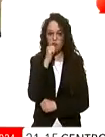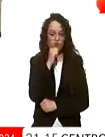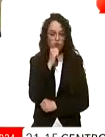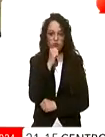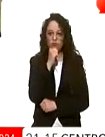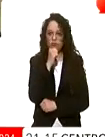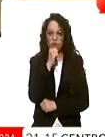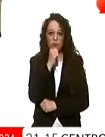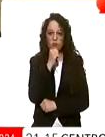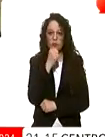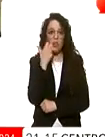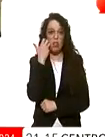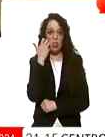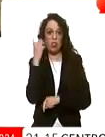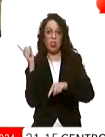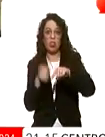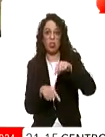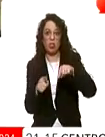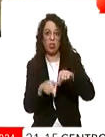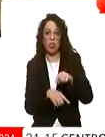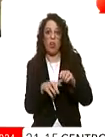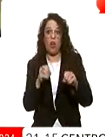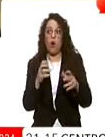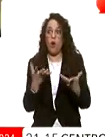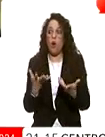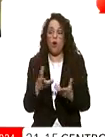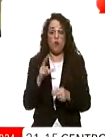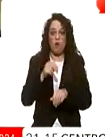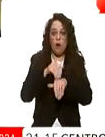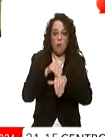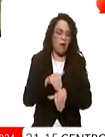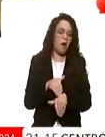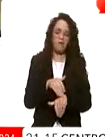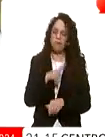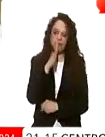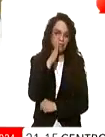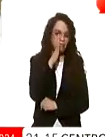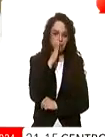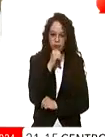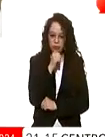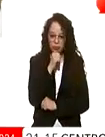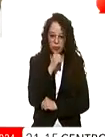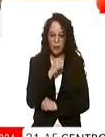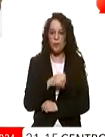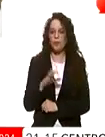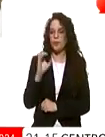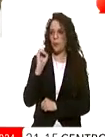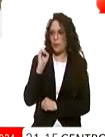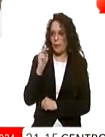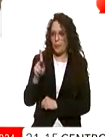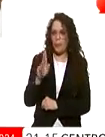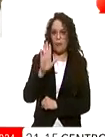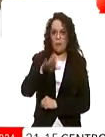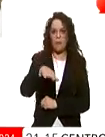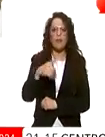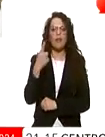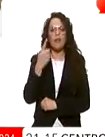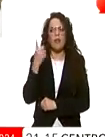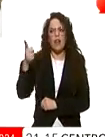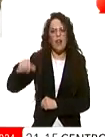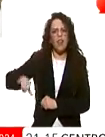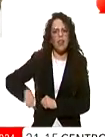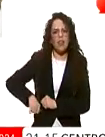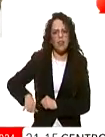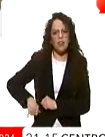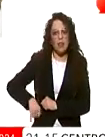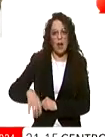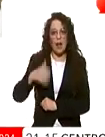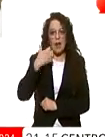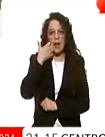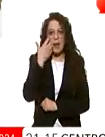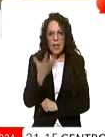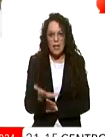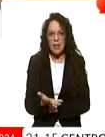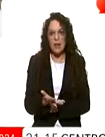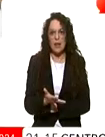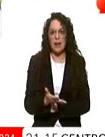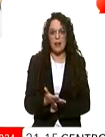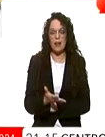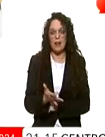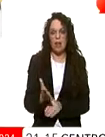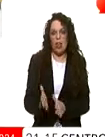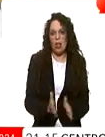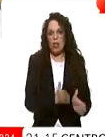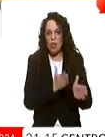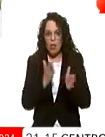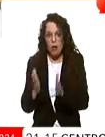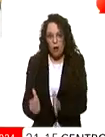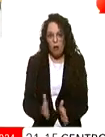magistrado, una de las cosas que hemos estado viendo es que la emisión de estas suspensiones lo que busca es retrasar el proceso de instrumentación. Frente a